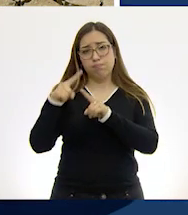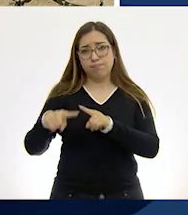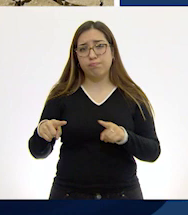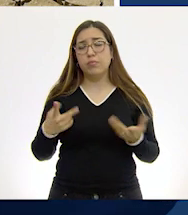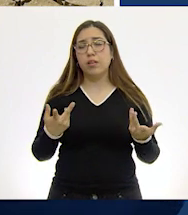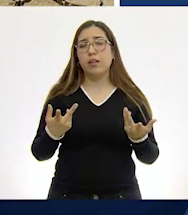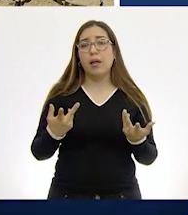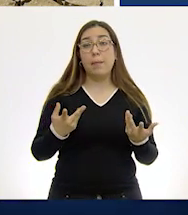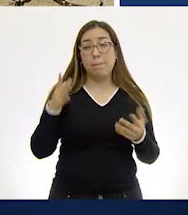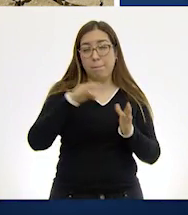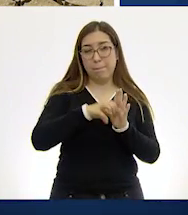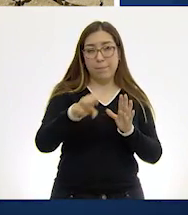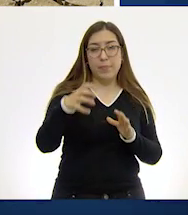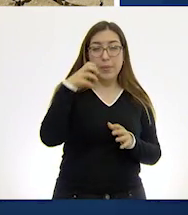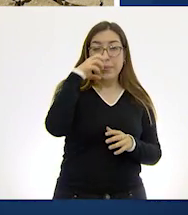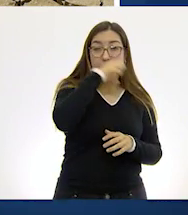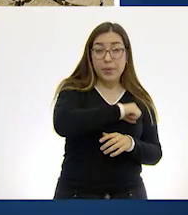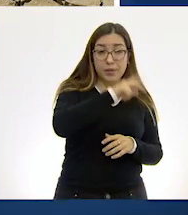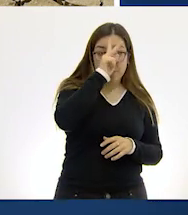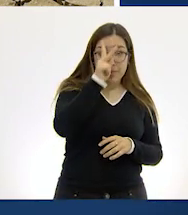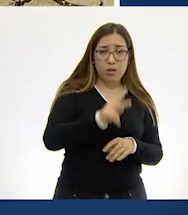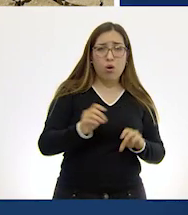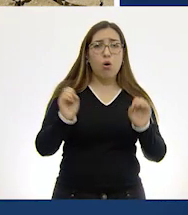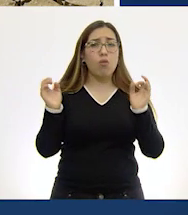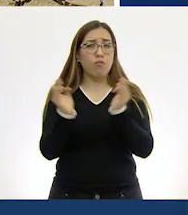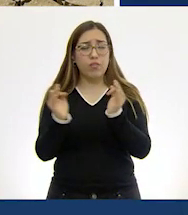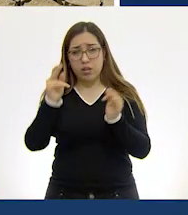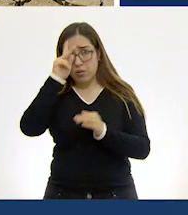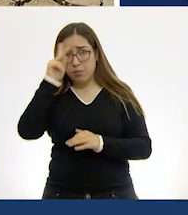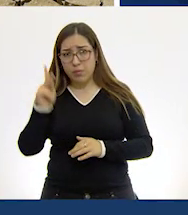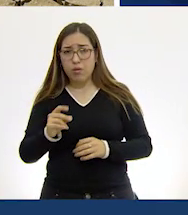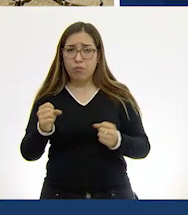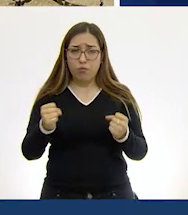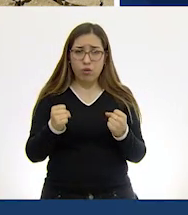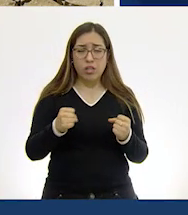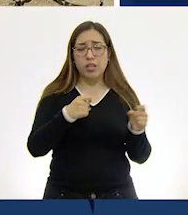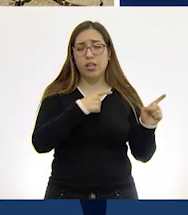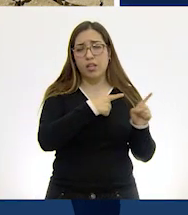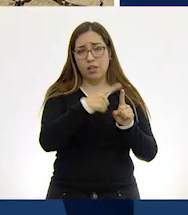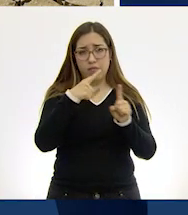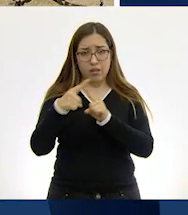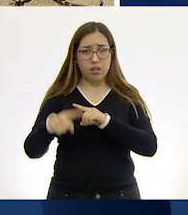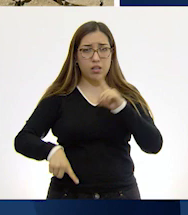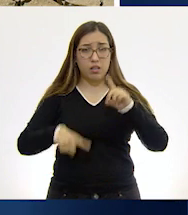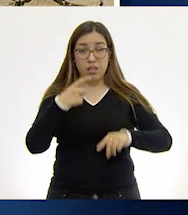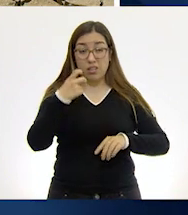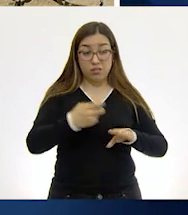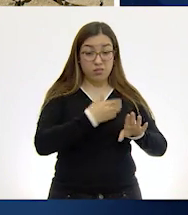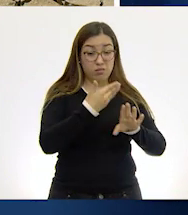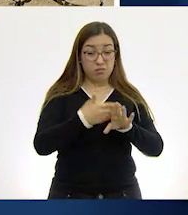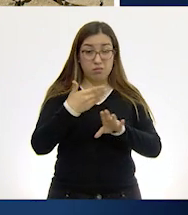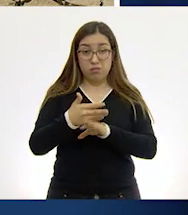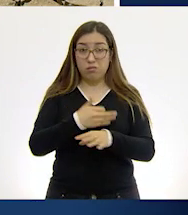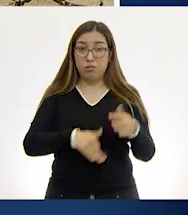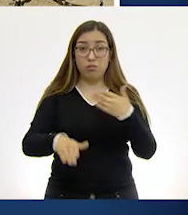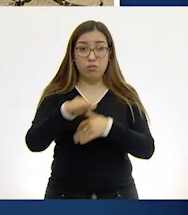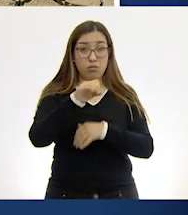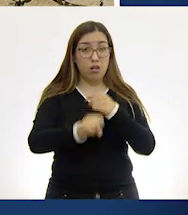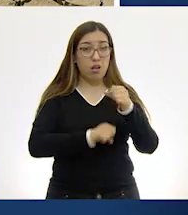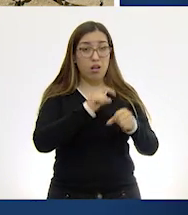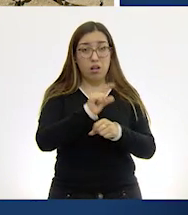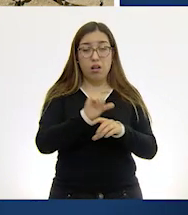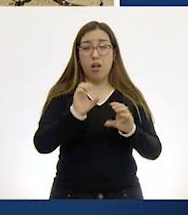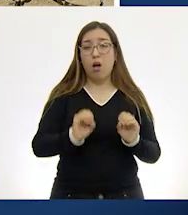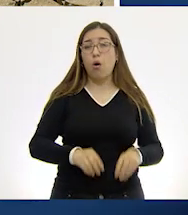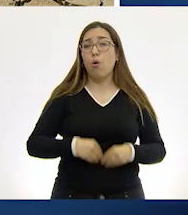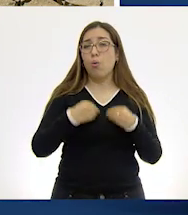y extremos como sequías y tormentas. El cambio climático afecta a todos los organismos del planeta. Muchos de ellos ya están